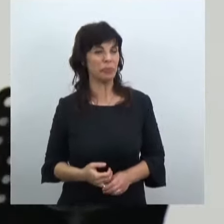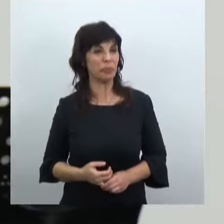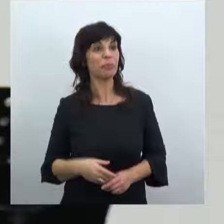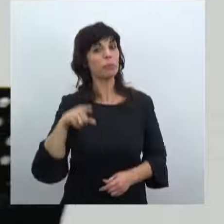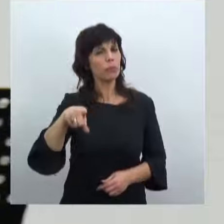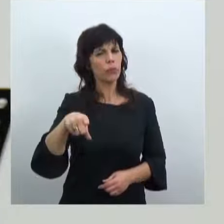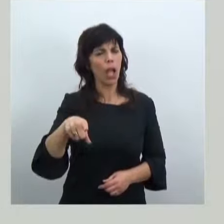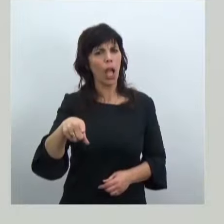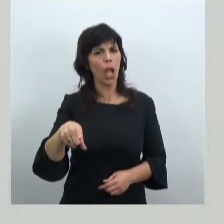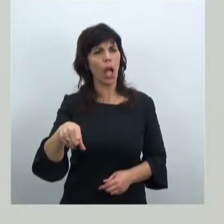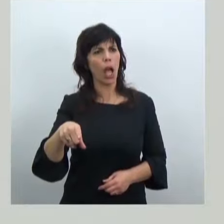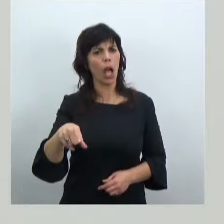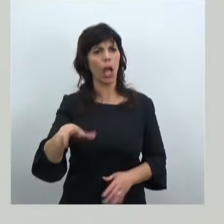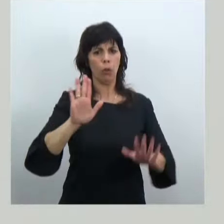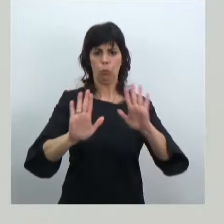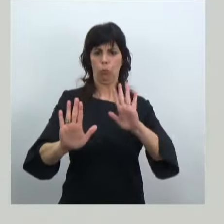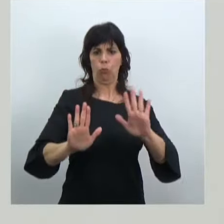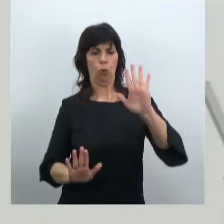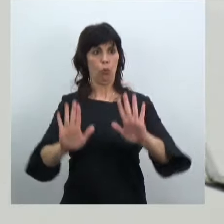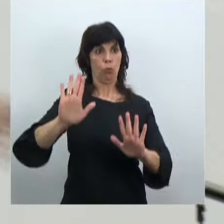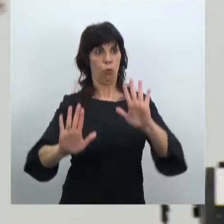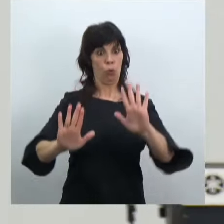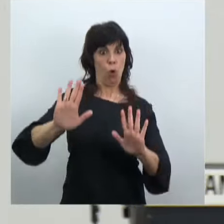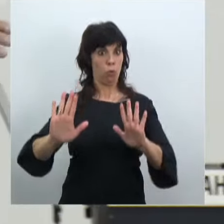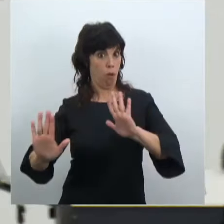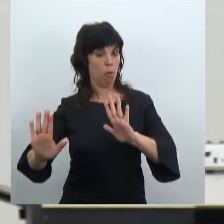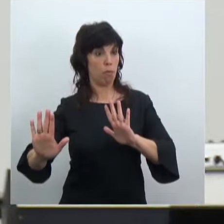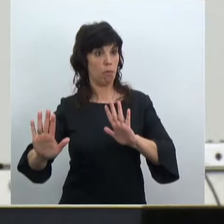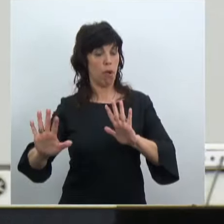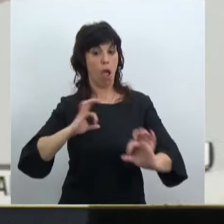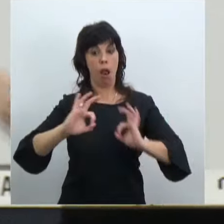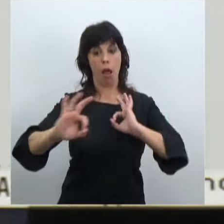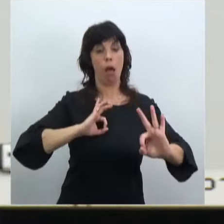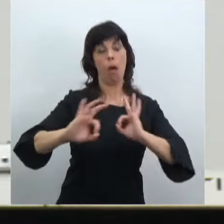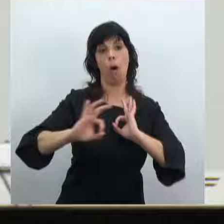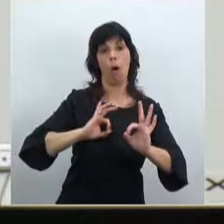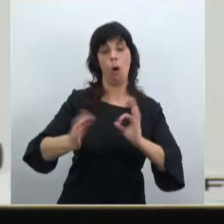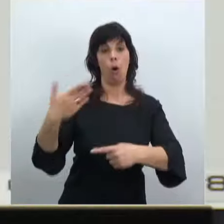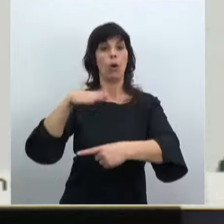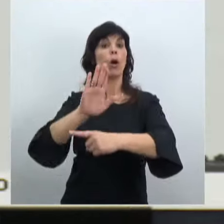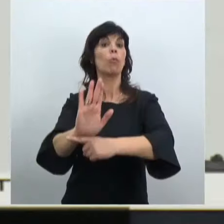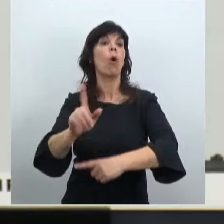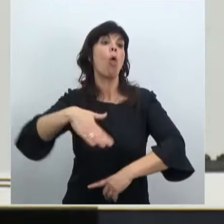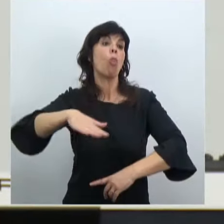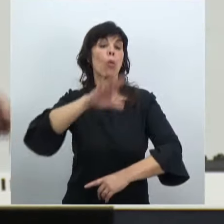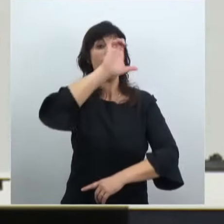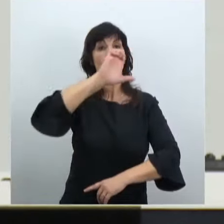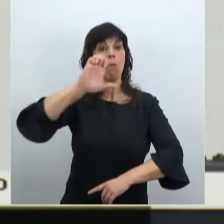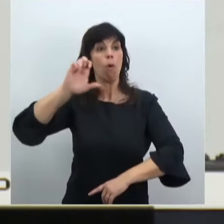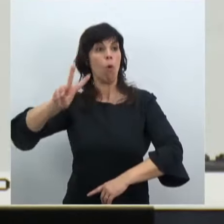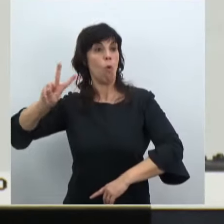Nations. Él ha estado en la Unión Europea, en Bruselas, pero también ahí lo tenéis. Y